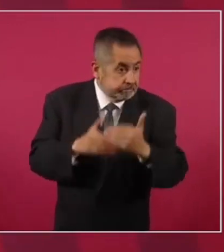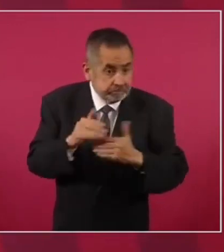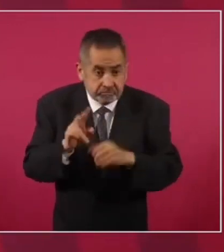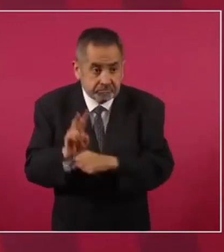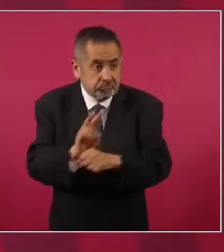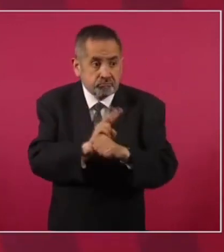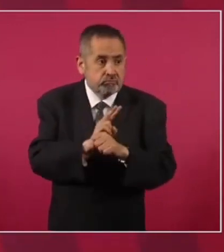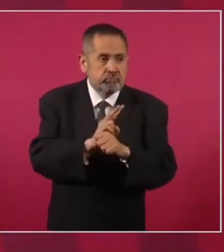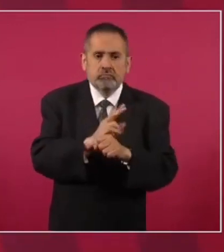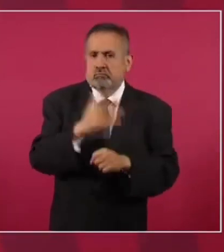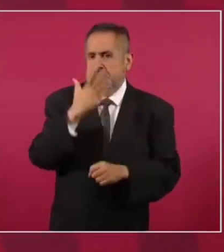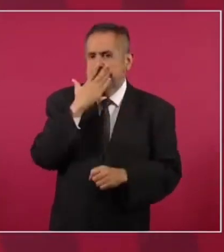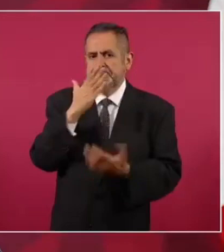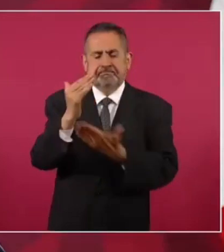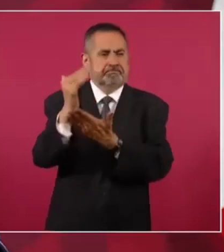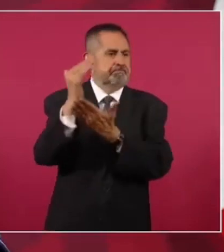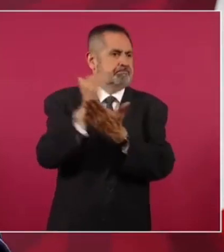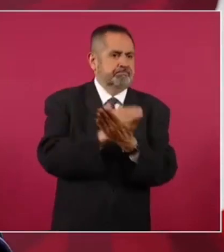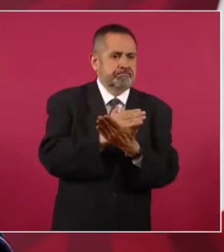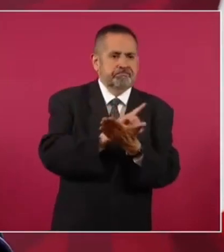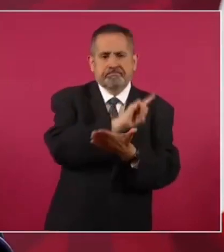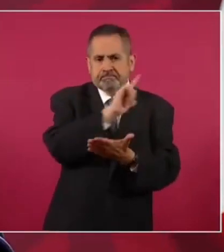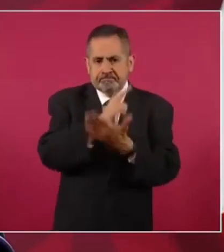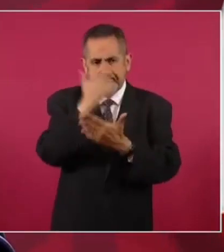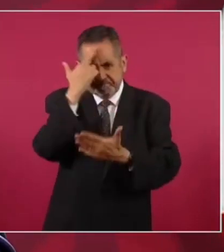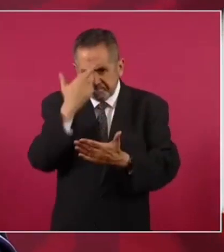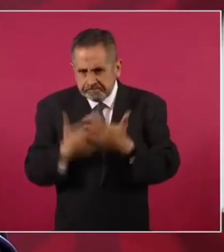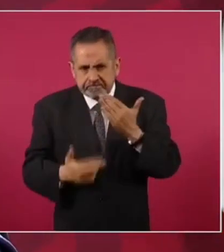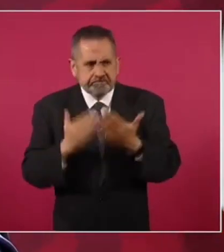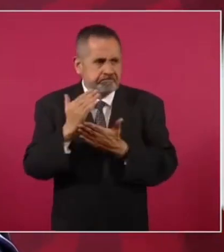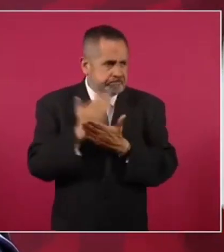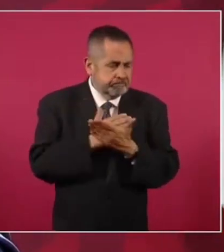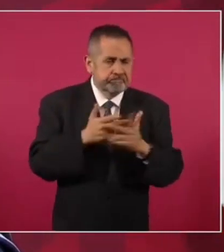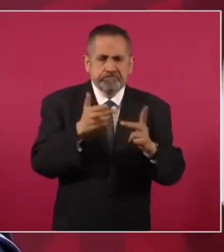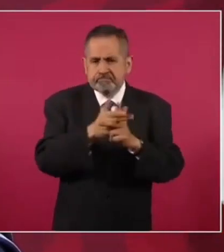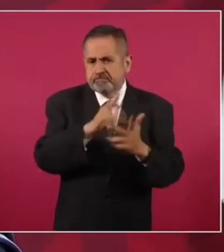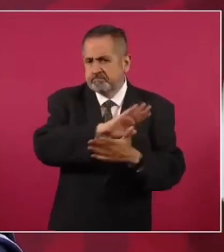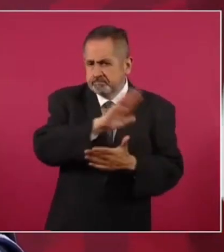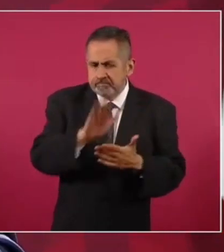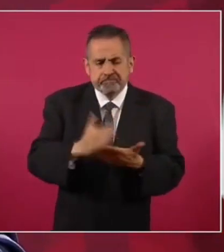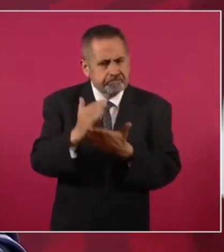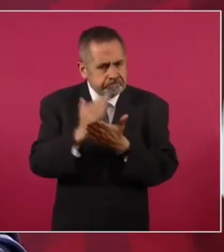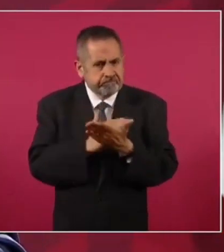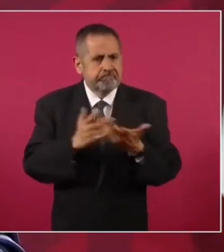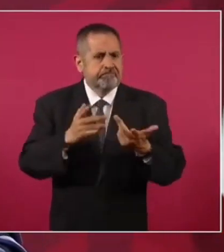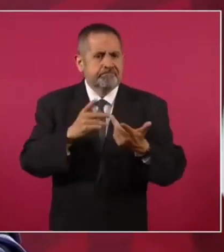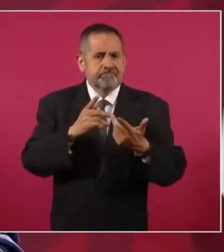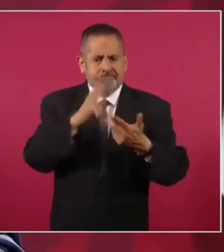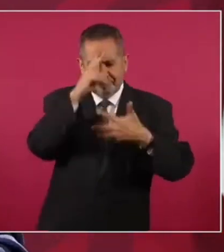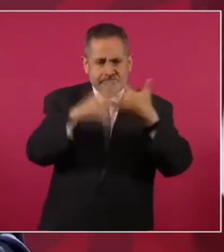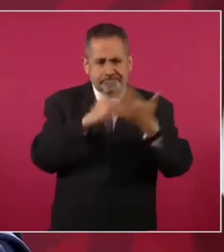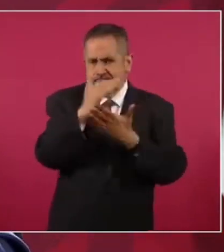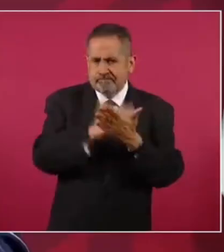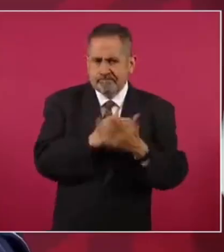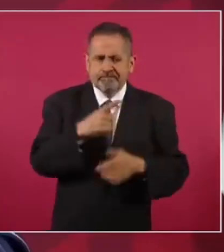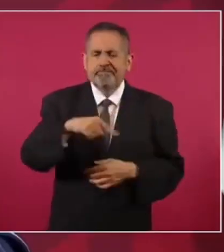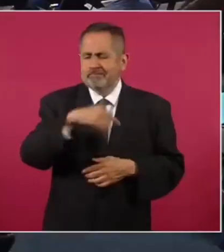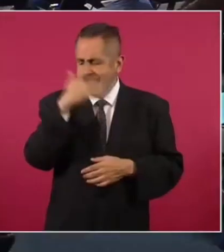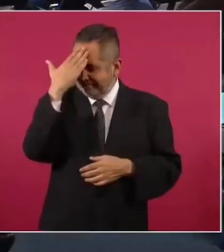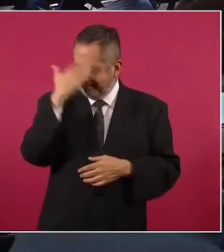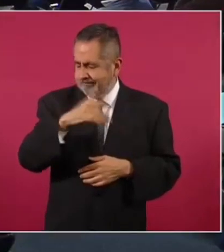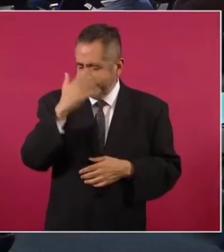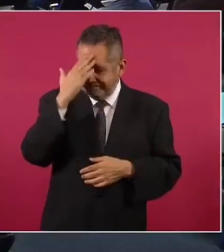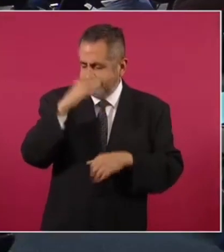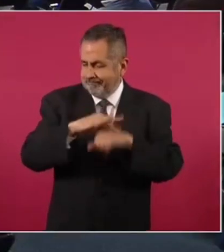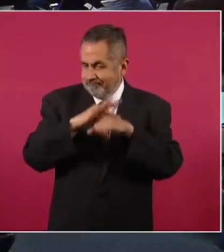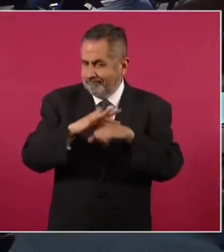se redujo muchísimo la incidencia delictiva. Eso lo saben en La Laguna.